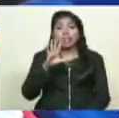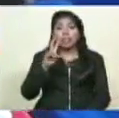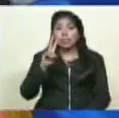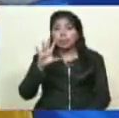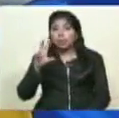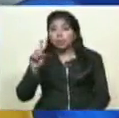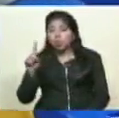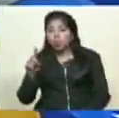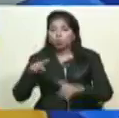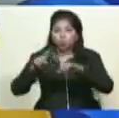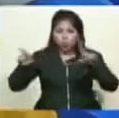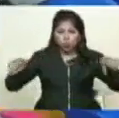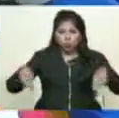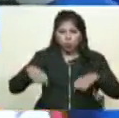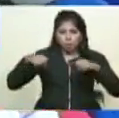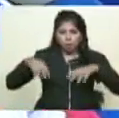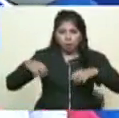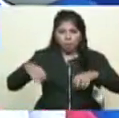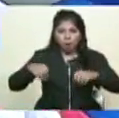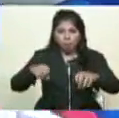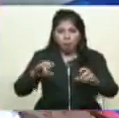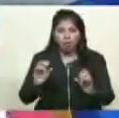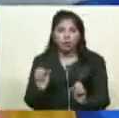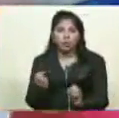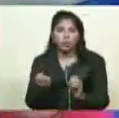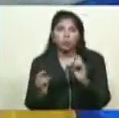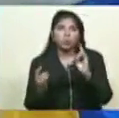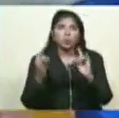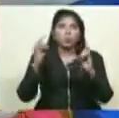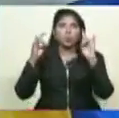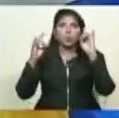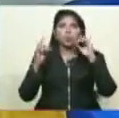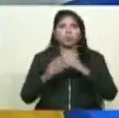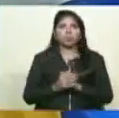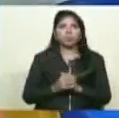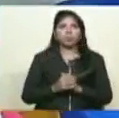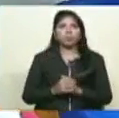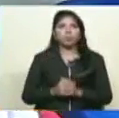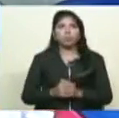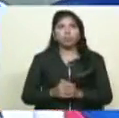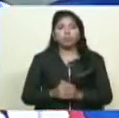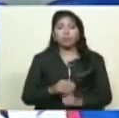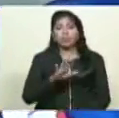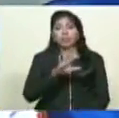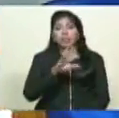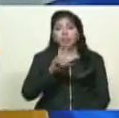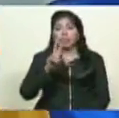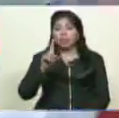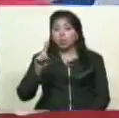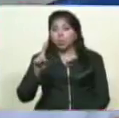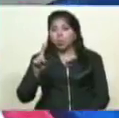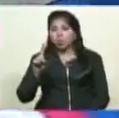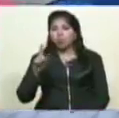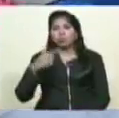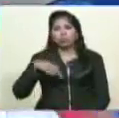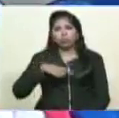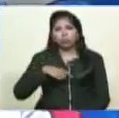presidente. Donde nosotros podemos decir que de esas 521 hectáreas logramos sembrar